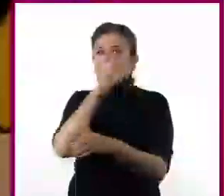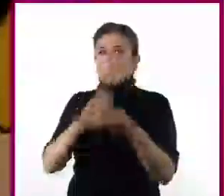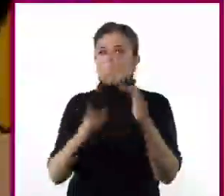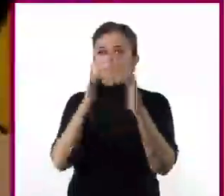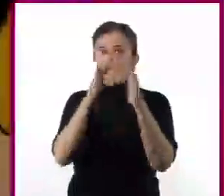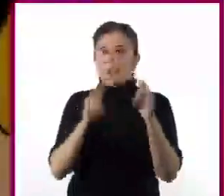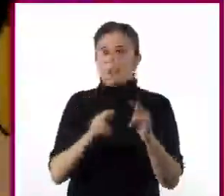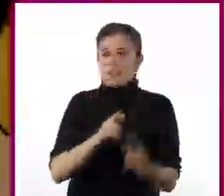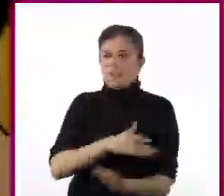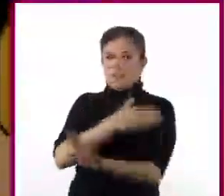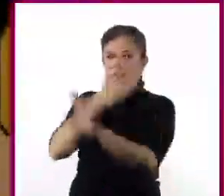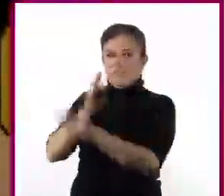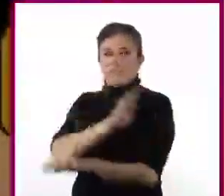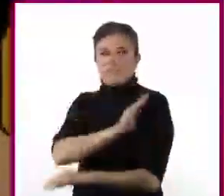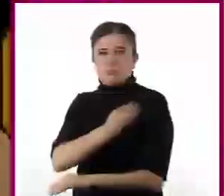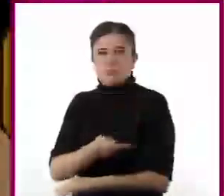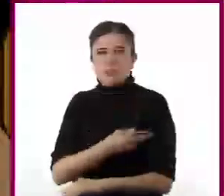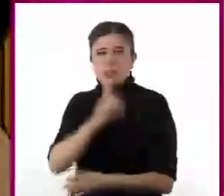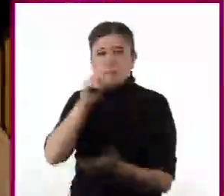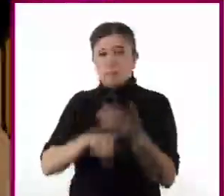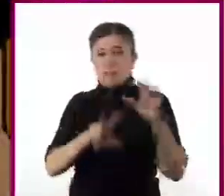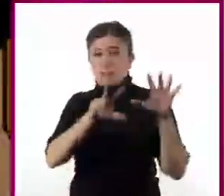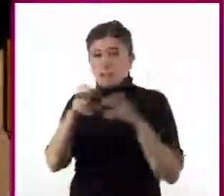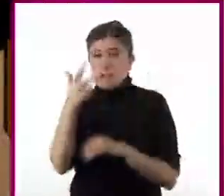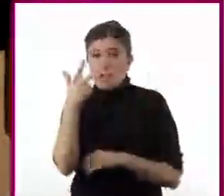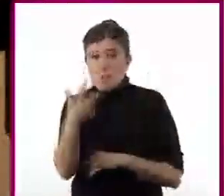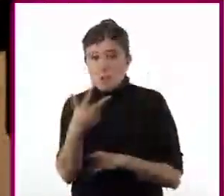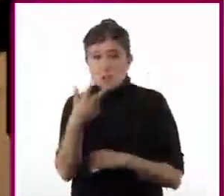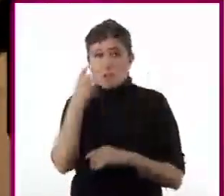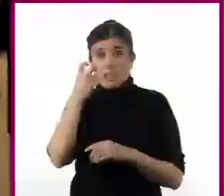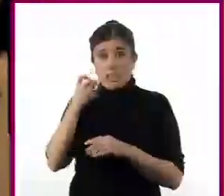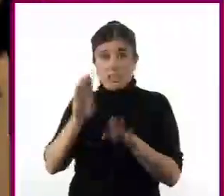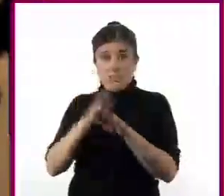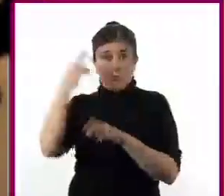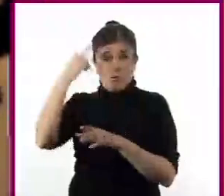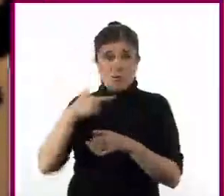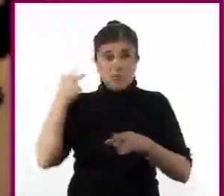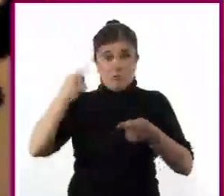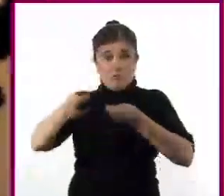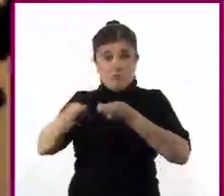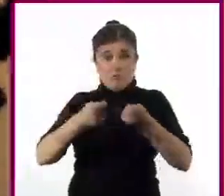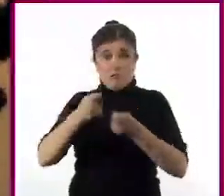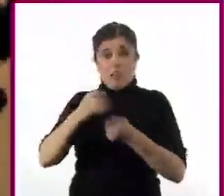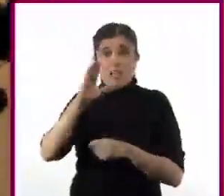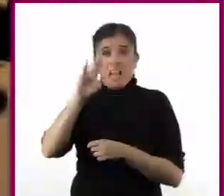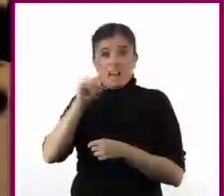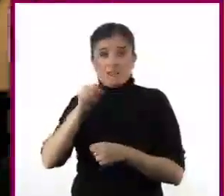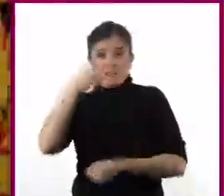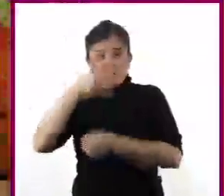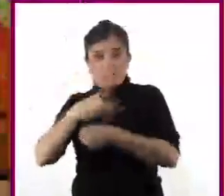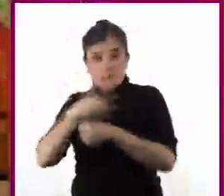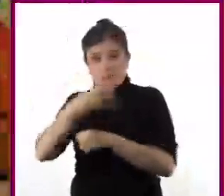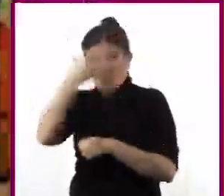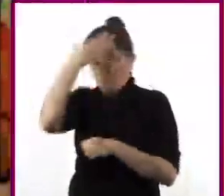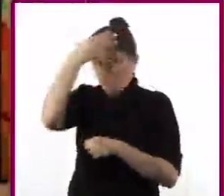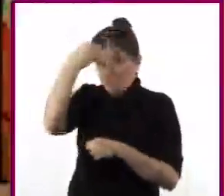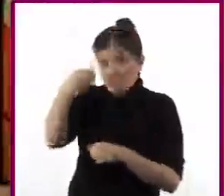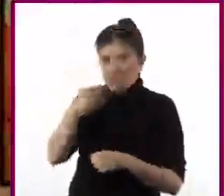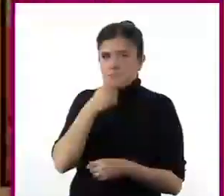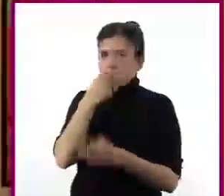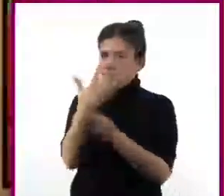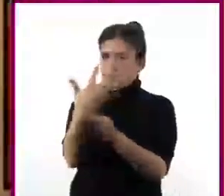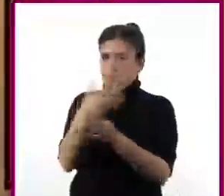Francia invadió España en 1808. Tras recibir la corona española de manos de Carlos IV, Napoleón Bonaparte